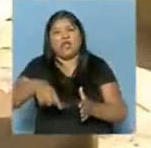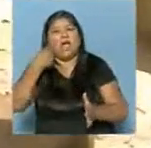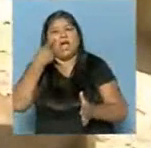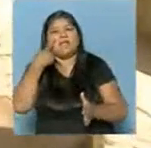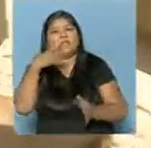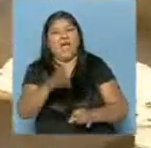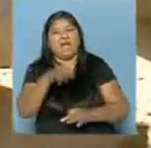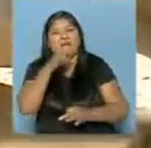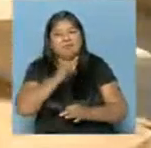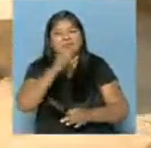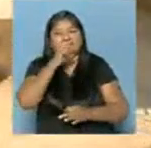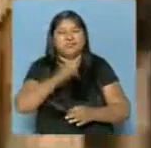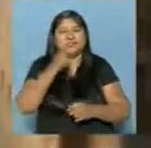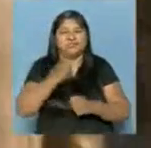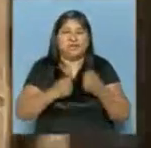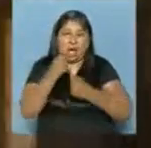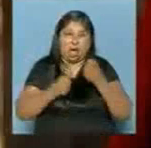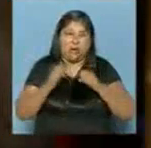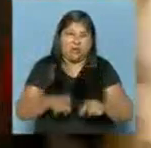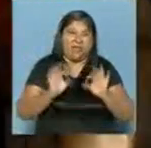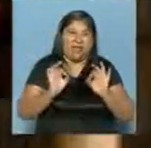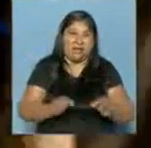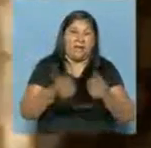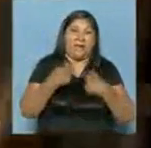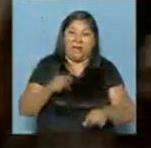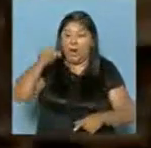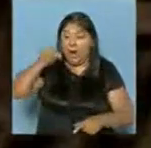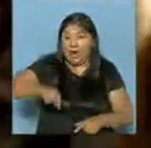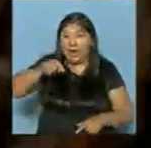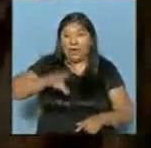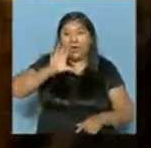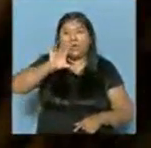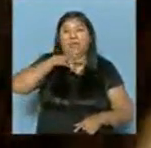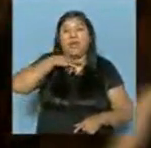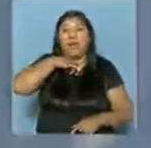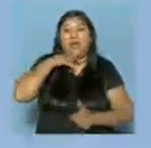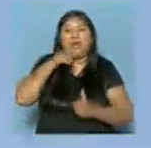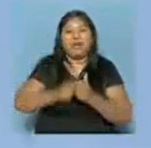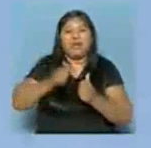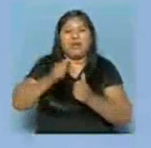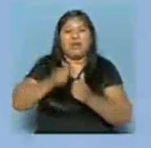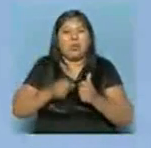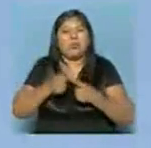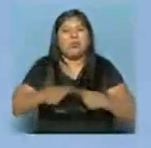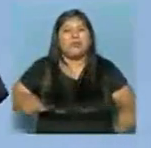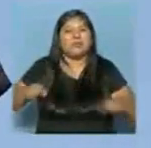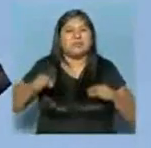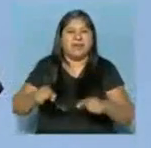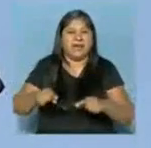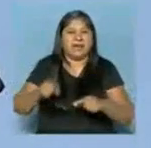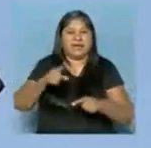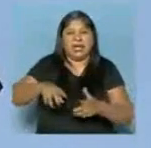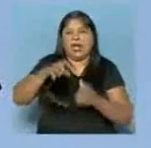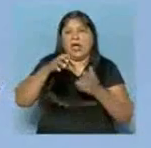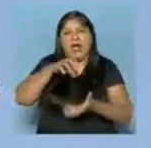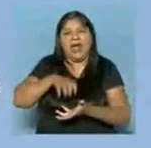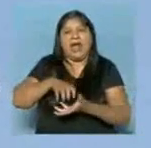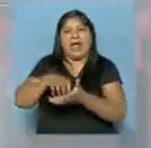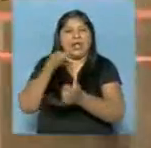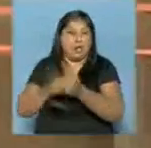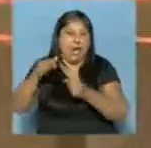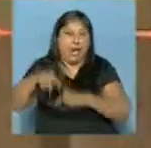las industrias o las industrias que se desarrollan en la provincia de Jujuy son industrias que fueron consideradas esenciales. En general, las industrias